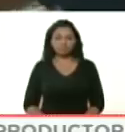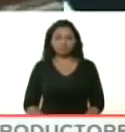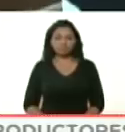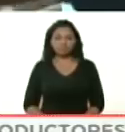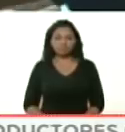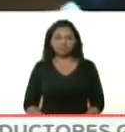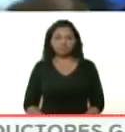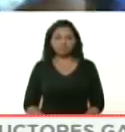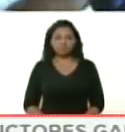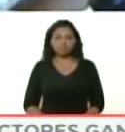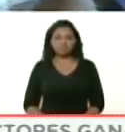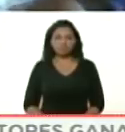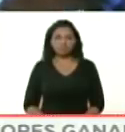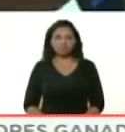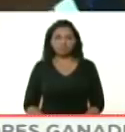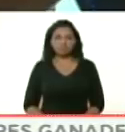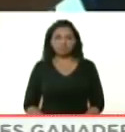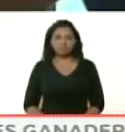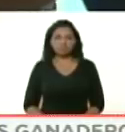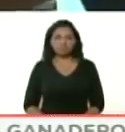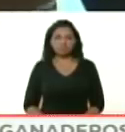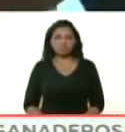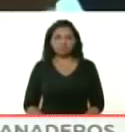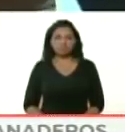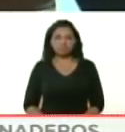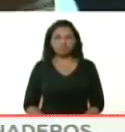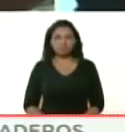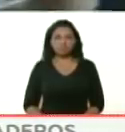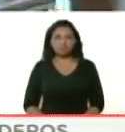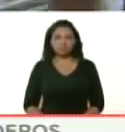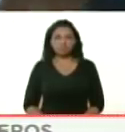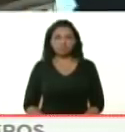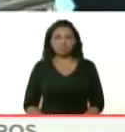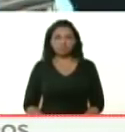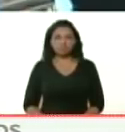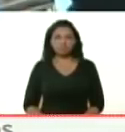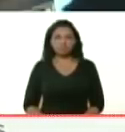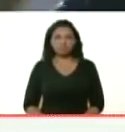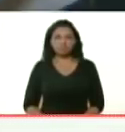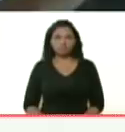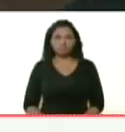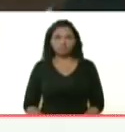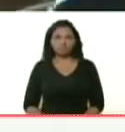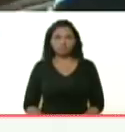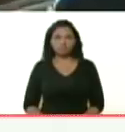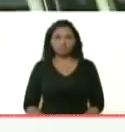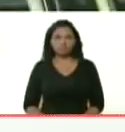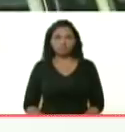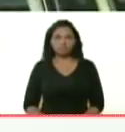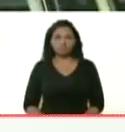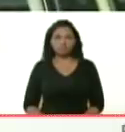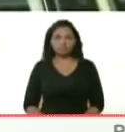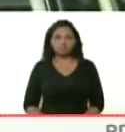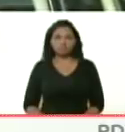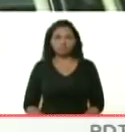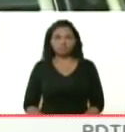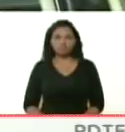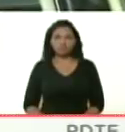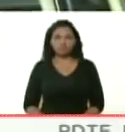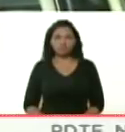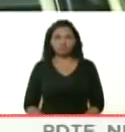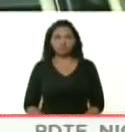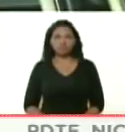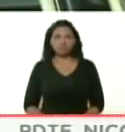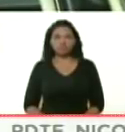En los últimos años hemos tenido la posibilidad de sacar adelante esta empresa, este emprendimiento que tienes tú. ¿Qué le dices tú a